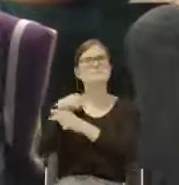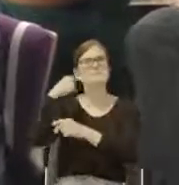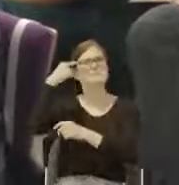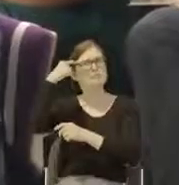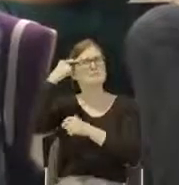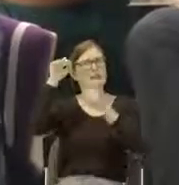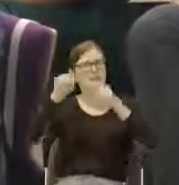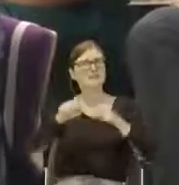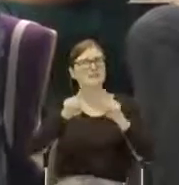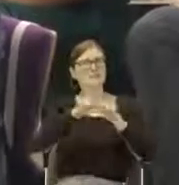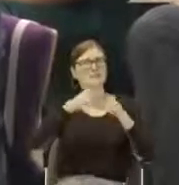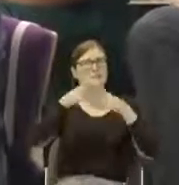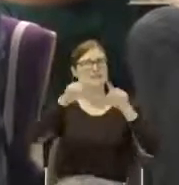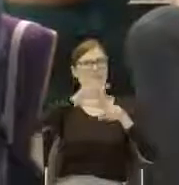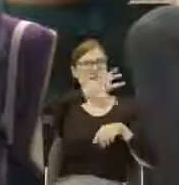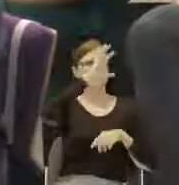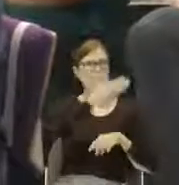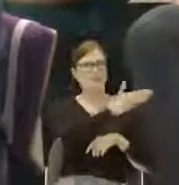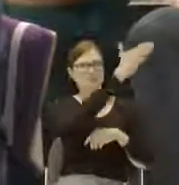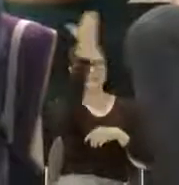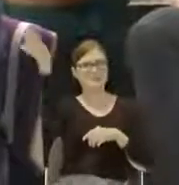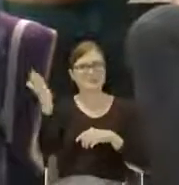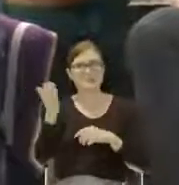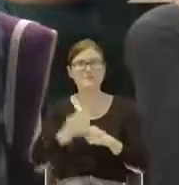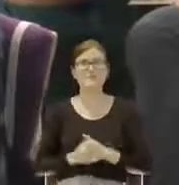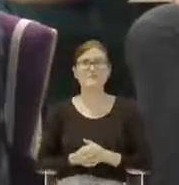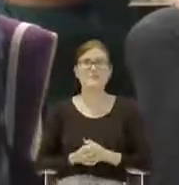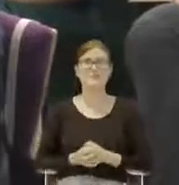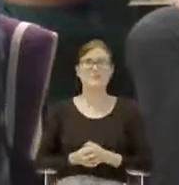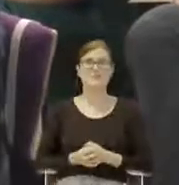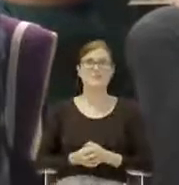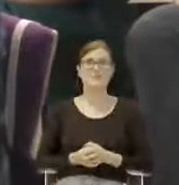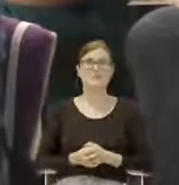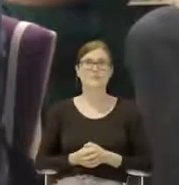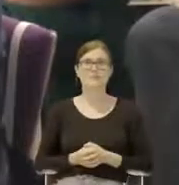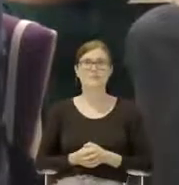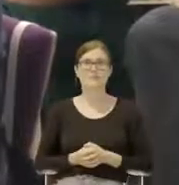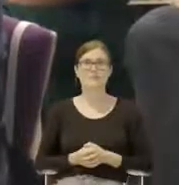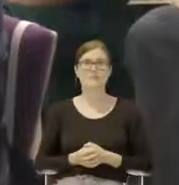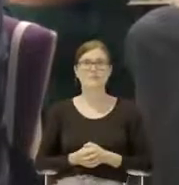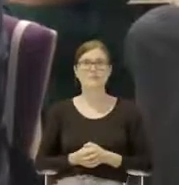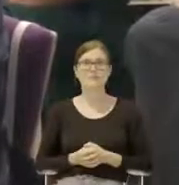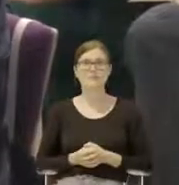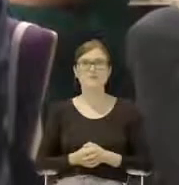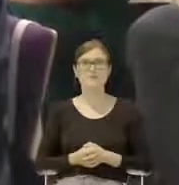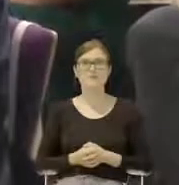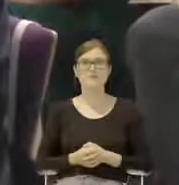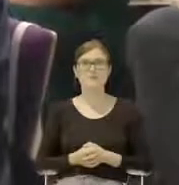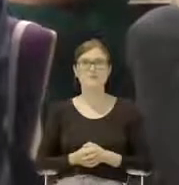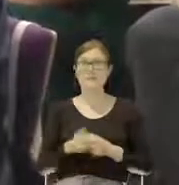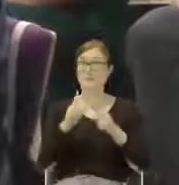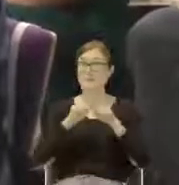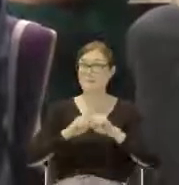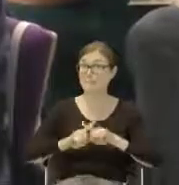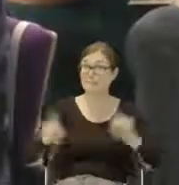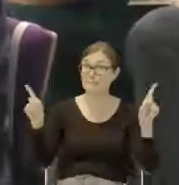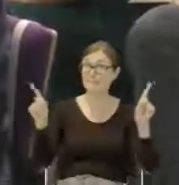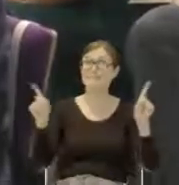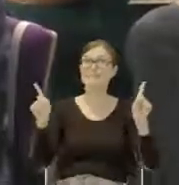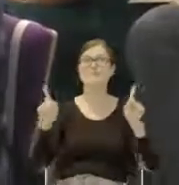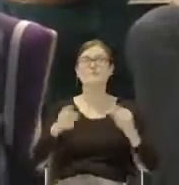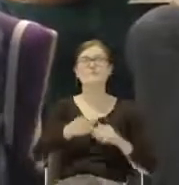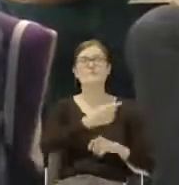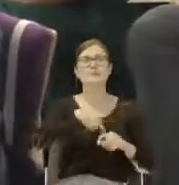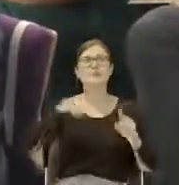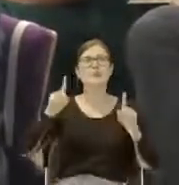en la función subalterna de gestionar las consecuencias de los conflictos. Sabemos que el conflicto actual requiere esfuerzos militares y que no